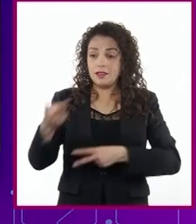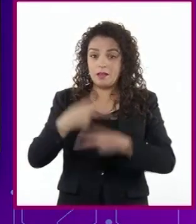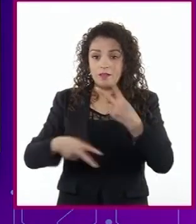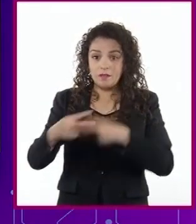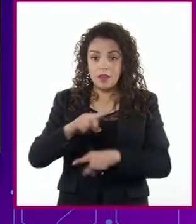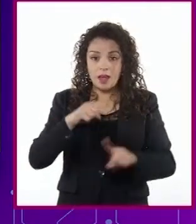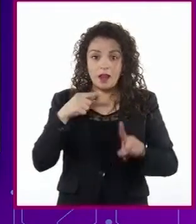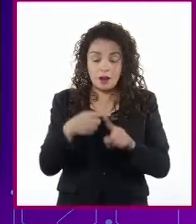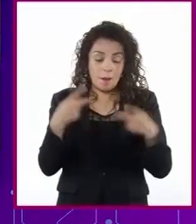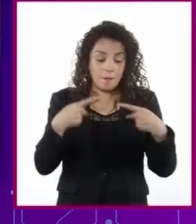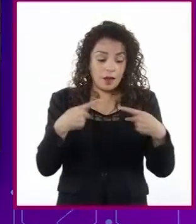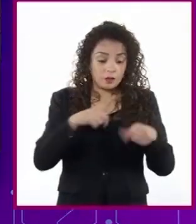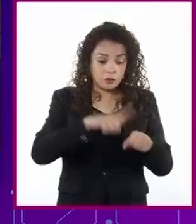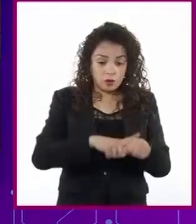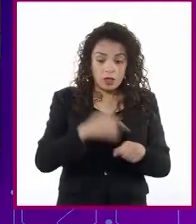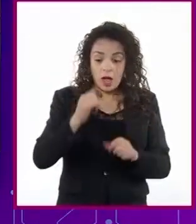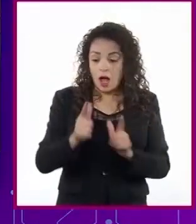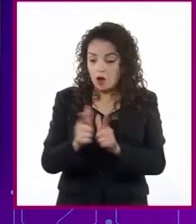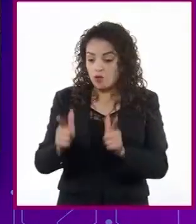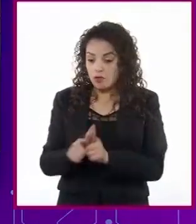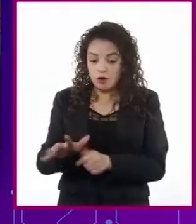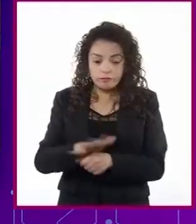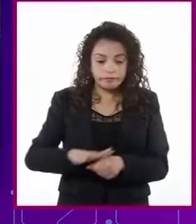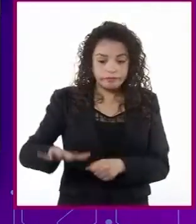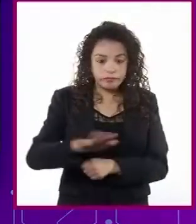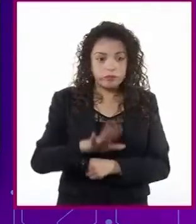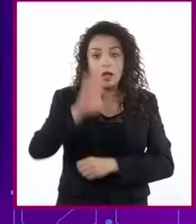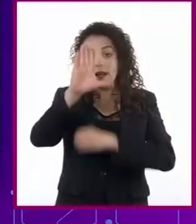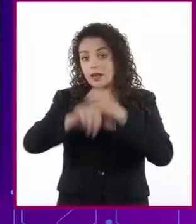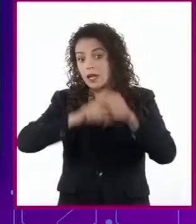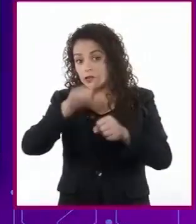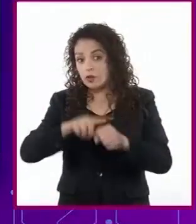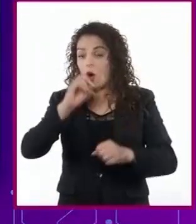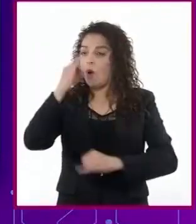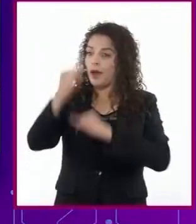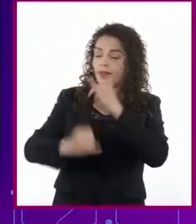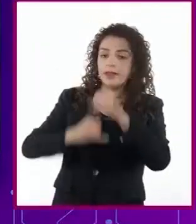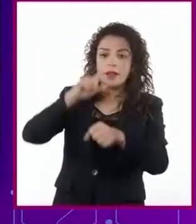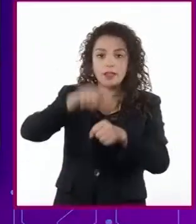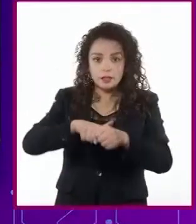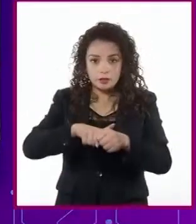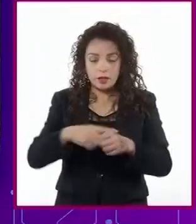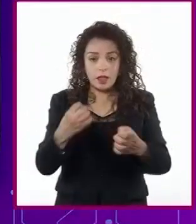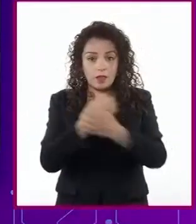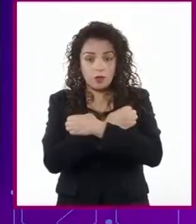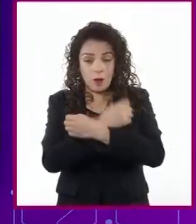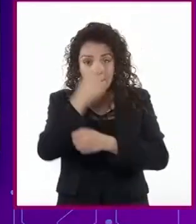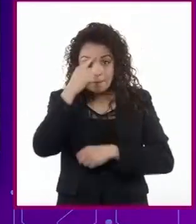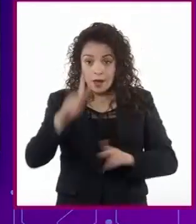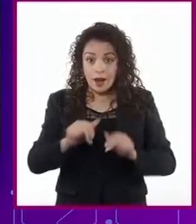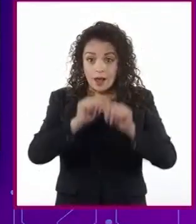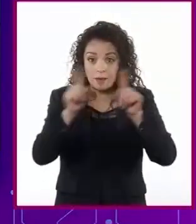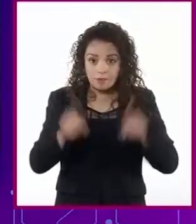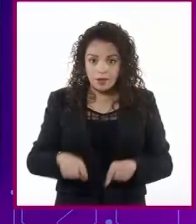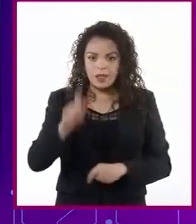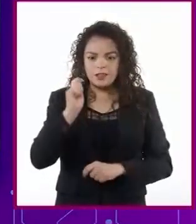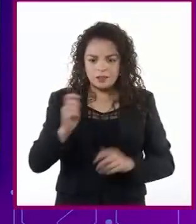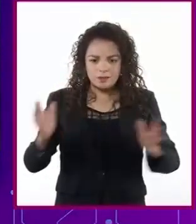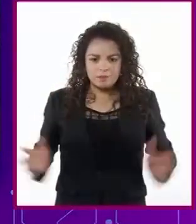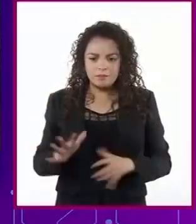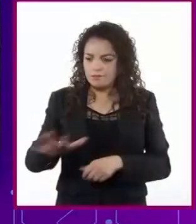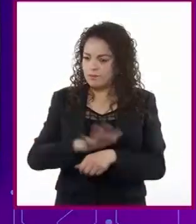escala interpersonal como intergrupal, nacional o internacional. La educación para la paz crea ambientes de aprendizaje de